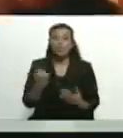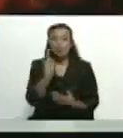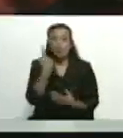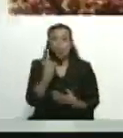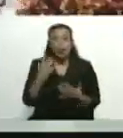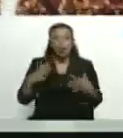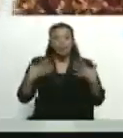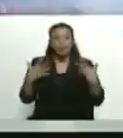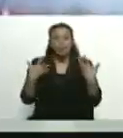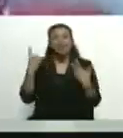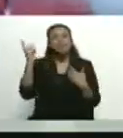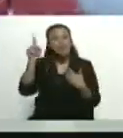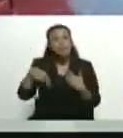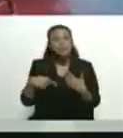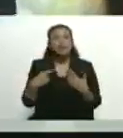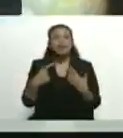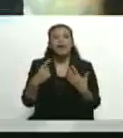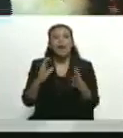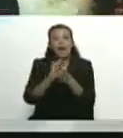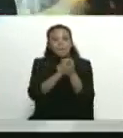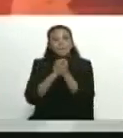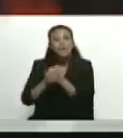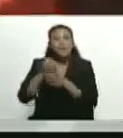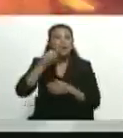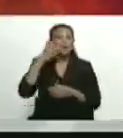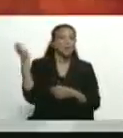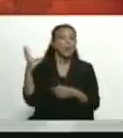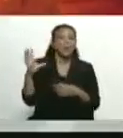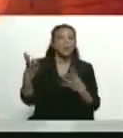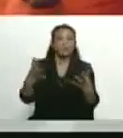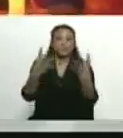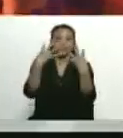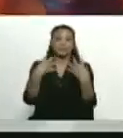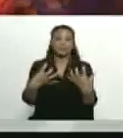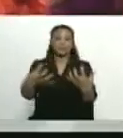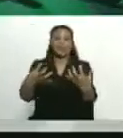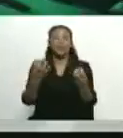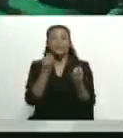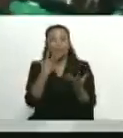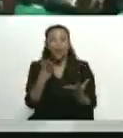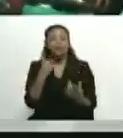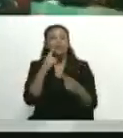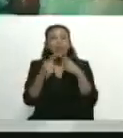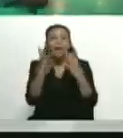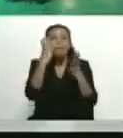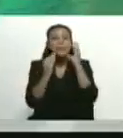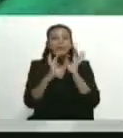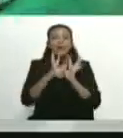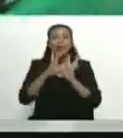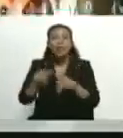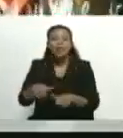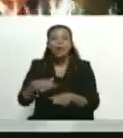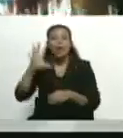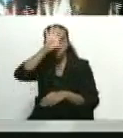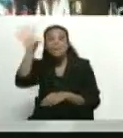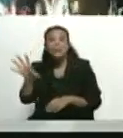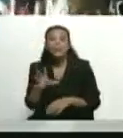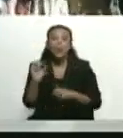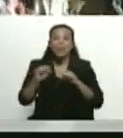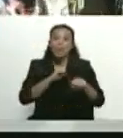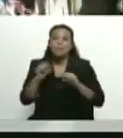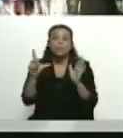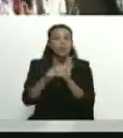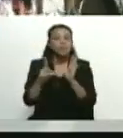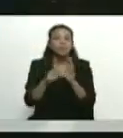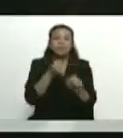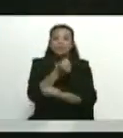fue divertida para ustedes. Estoy seguro que mis compañeros artistas también van a tener cosas muy buenas que decir y que contarle al mundo de este movimiento tan